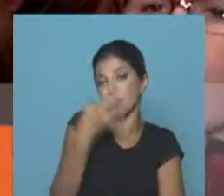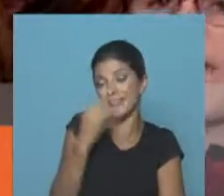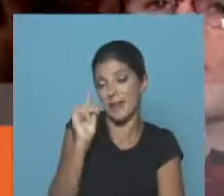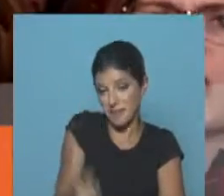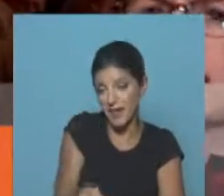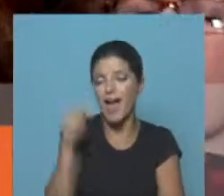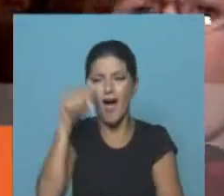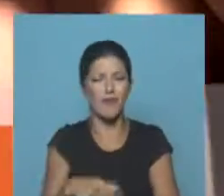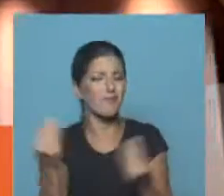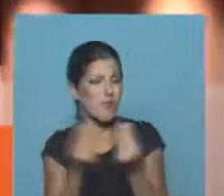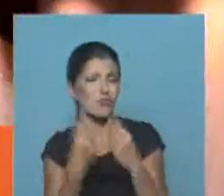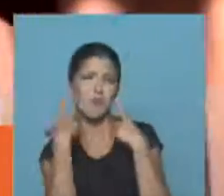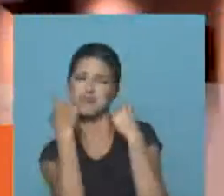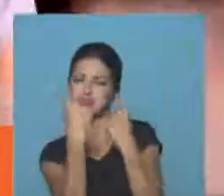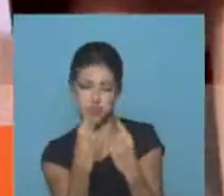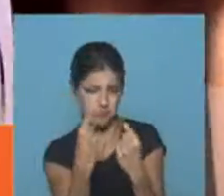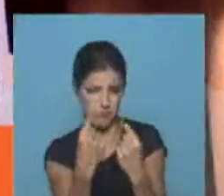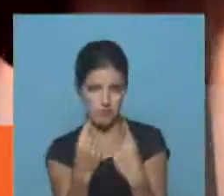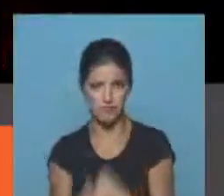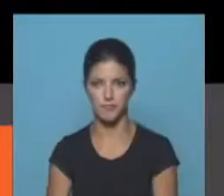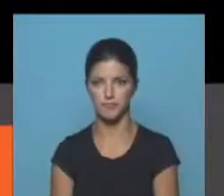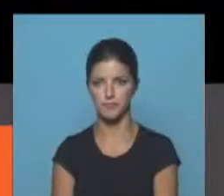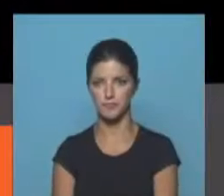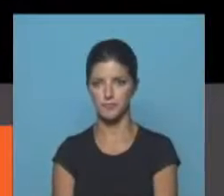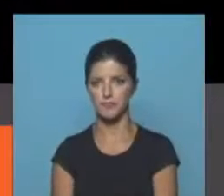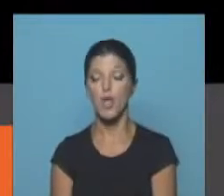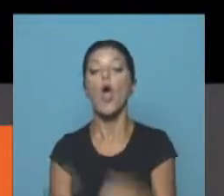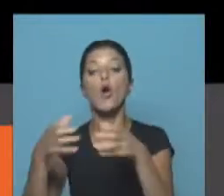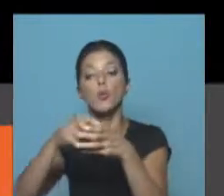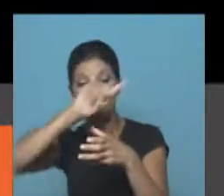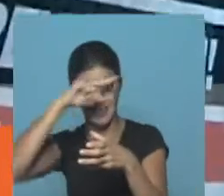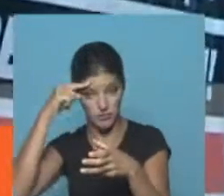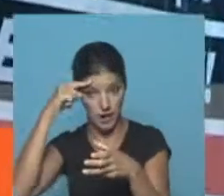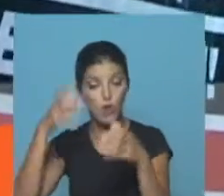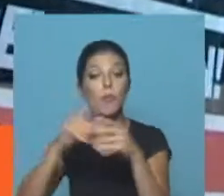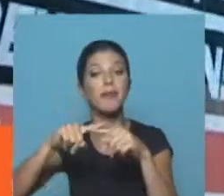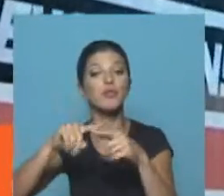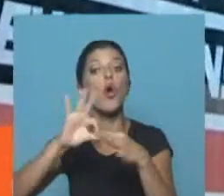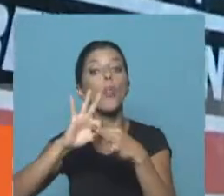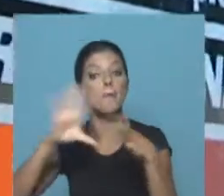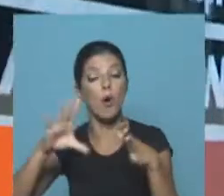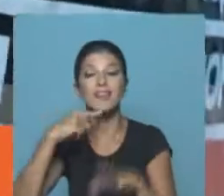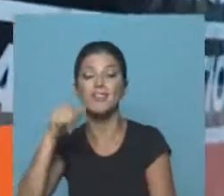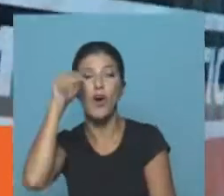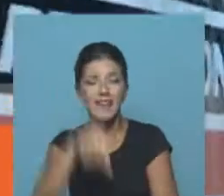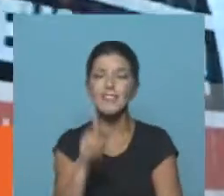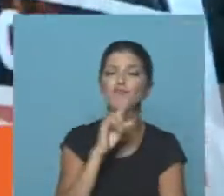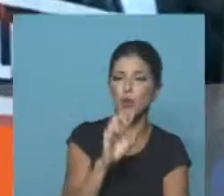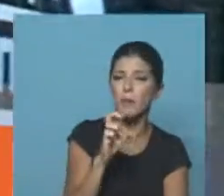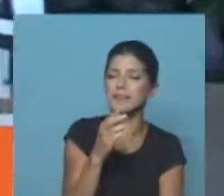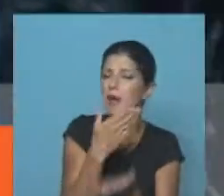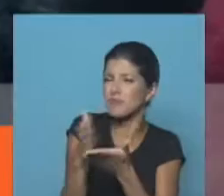los rechazos surgieron de inmediato. El Comité Nacional del Partido Demócrata afirmó que la obsesión de Trump